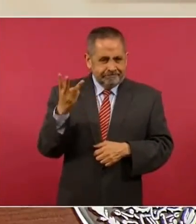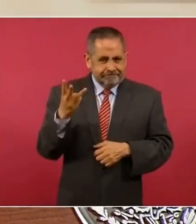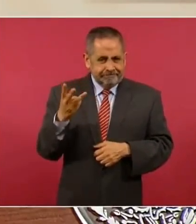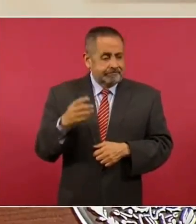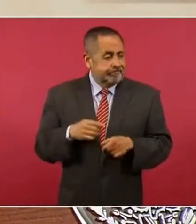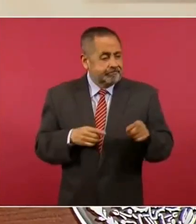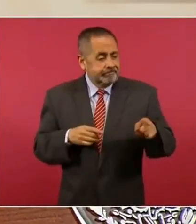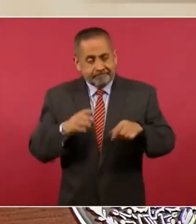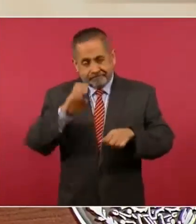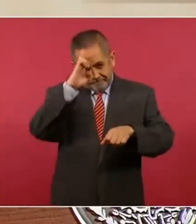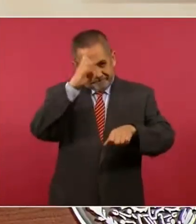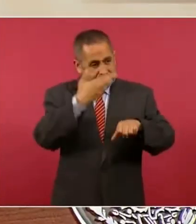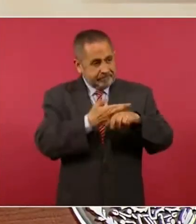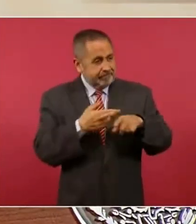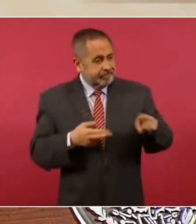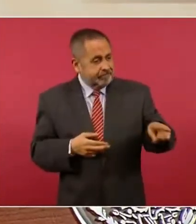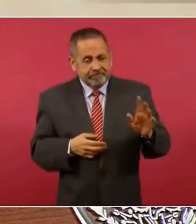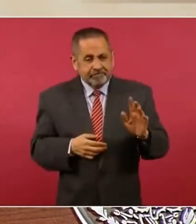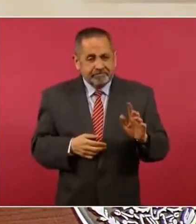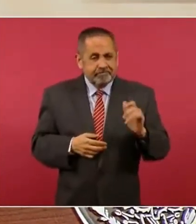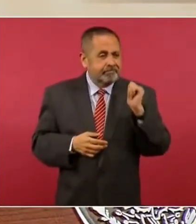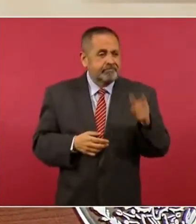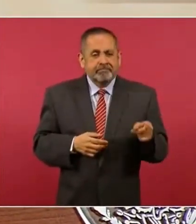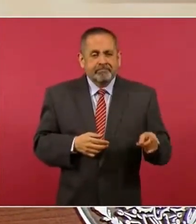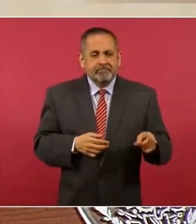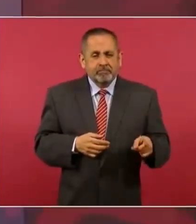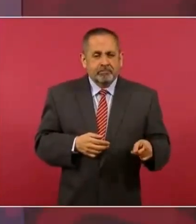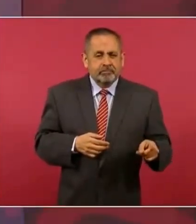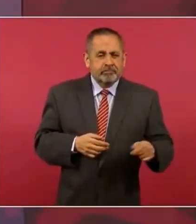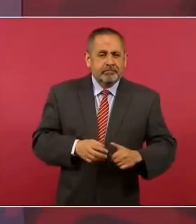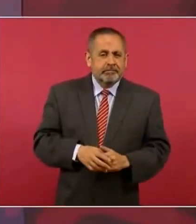de que si un extranjero